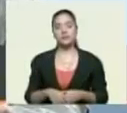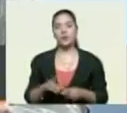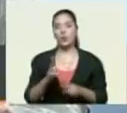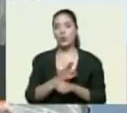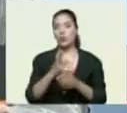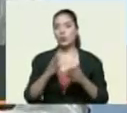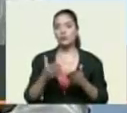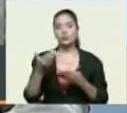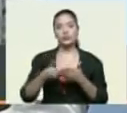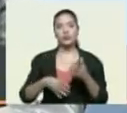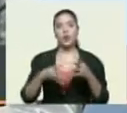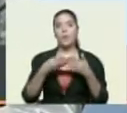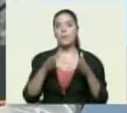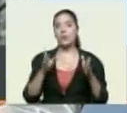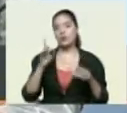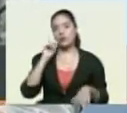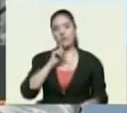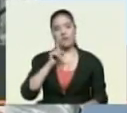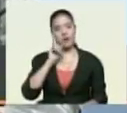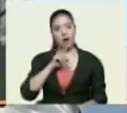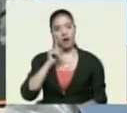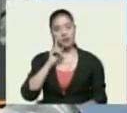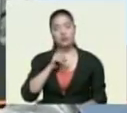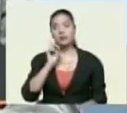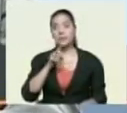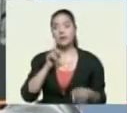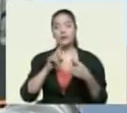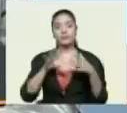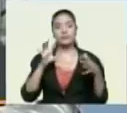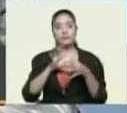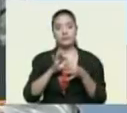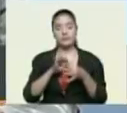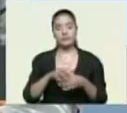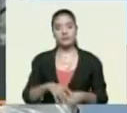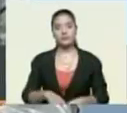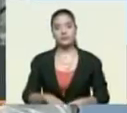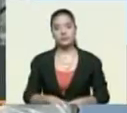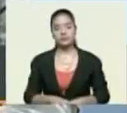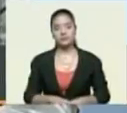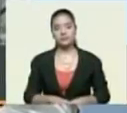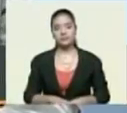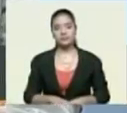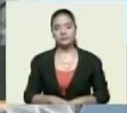uso de documento público falso y asociación para delinquir.